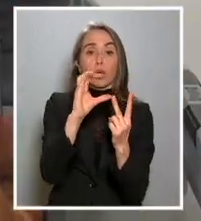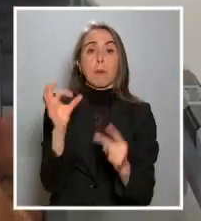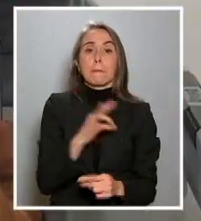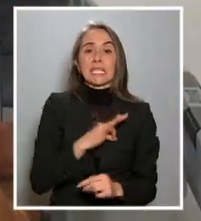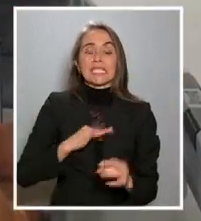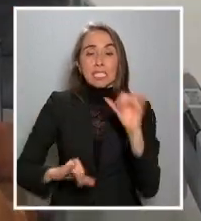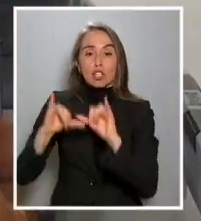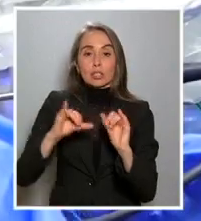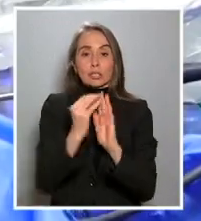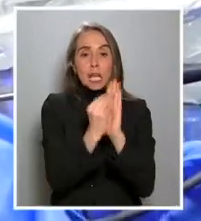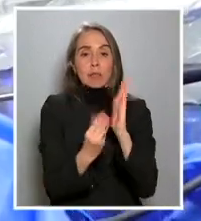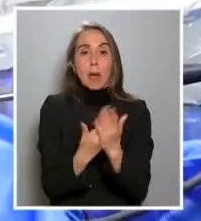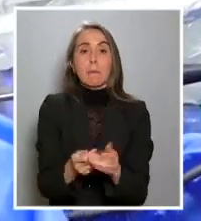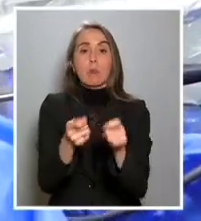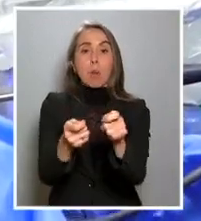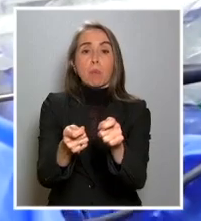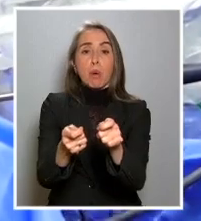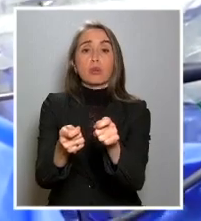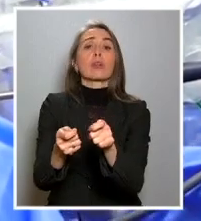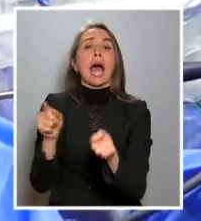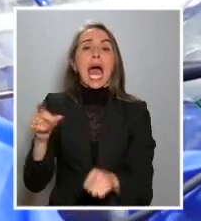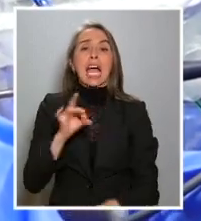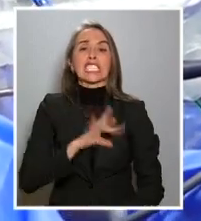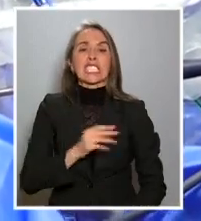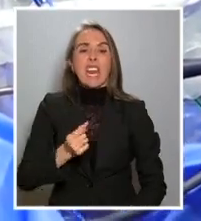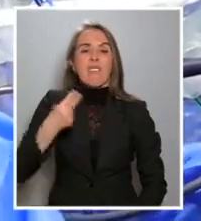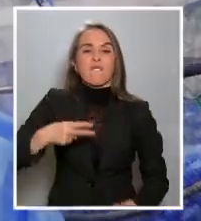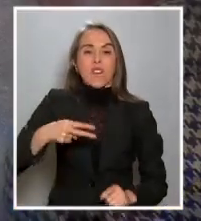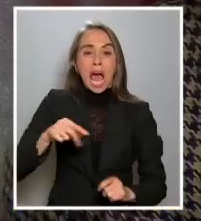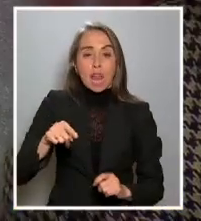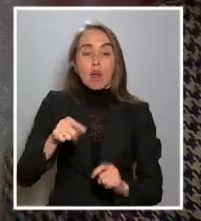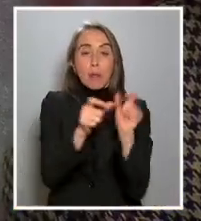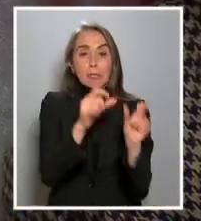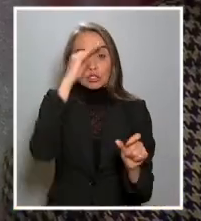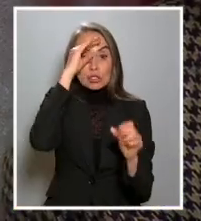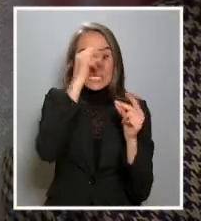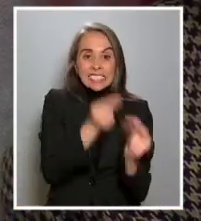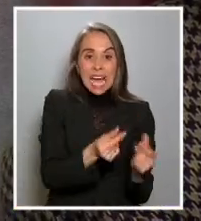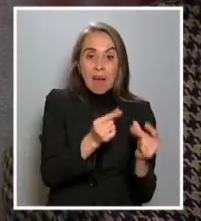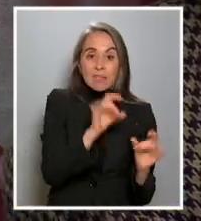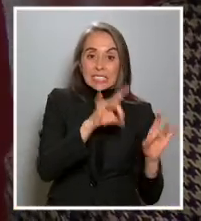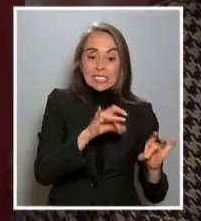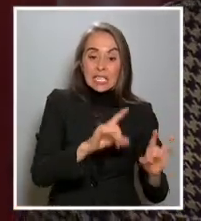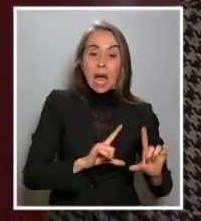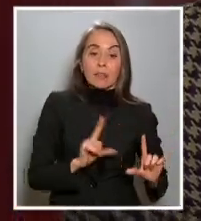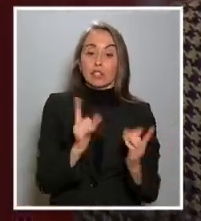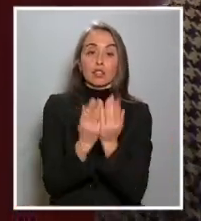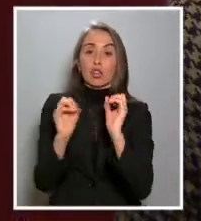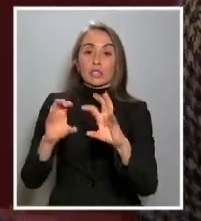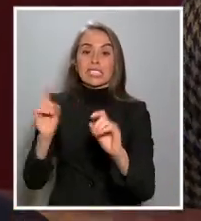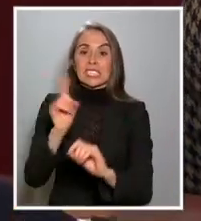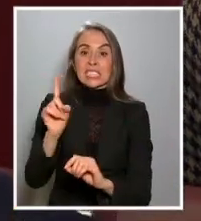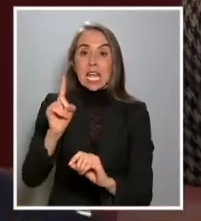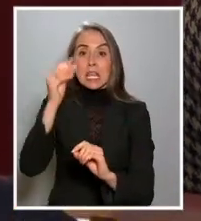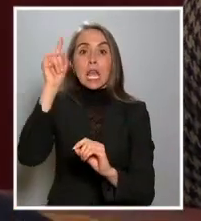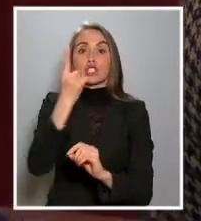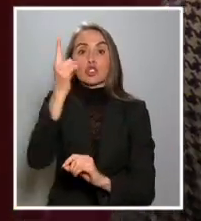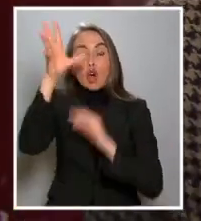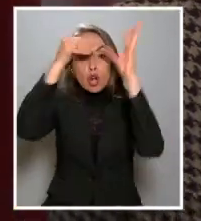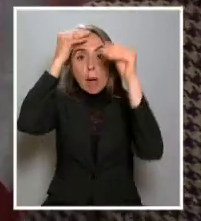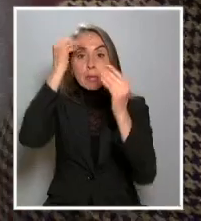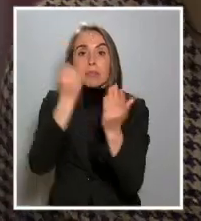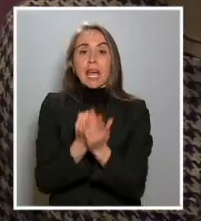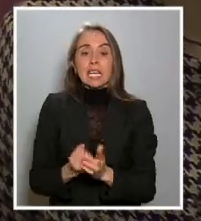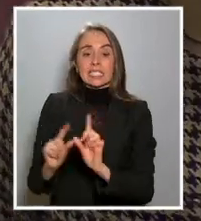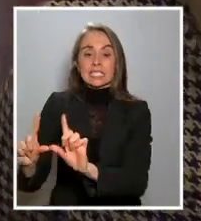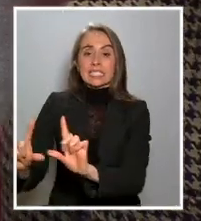Ciencia ya ha propuesto a Chile Valora, para que quien tenga esas capacidades, muchas de las cuales, por cierto, no se enseñan formalmente, tengan una